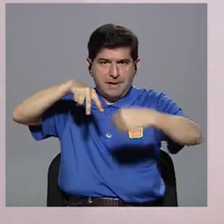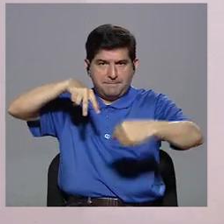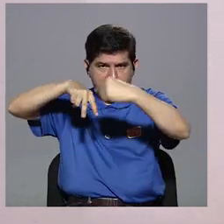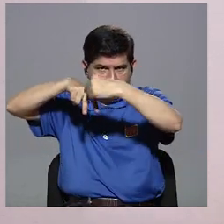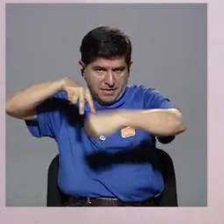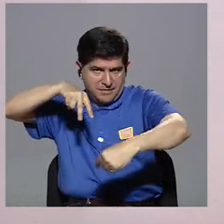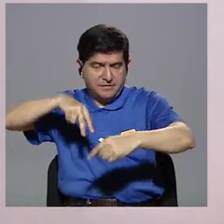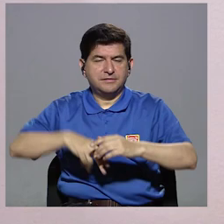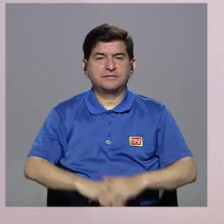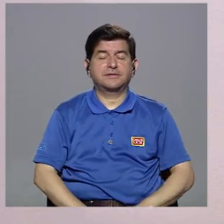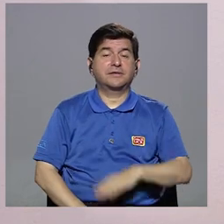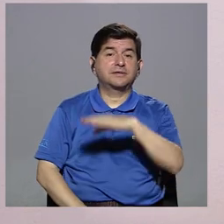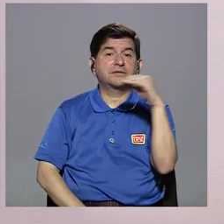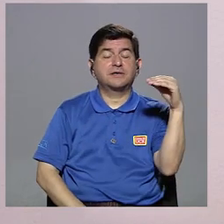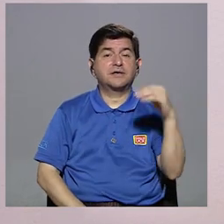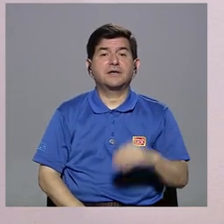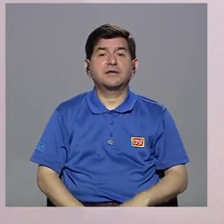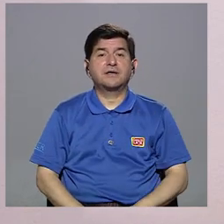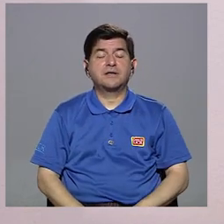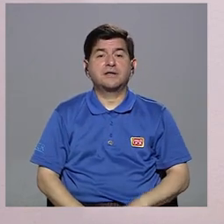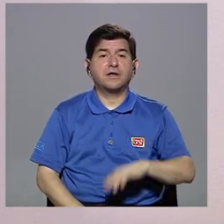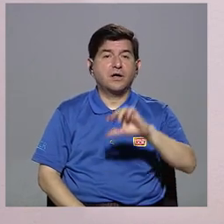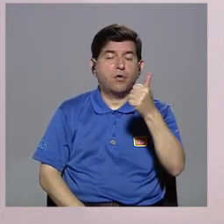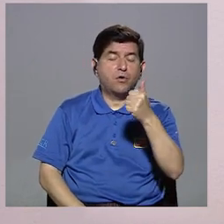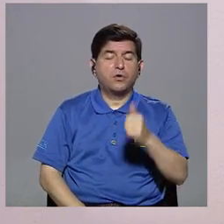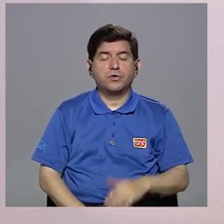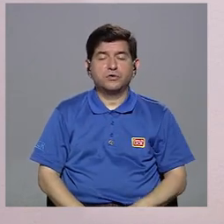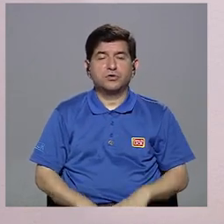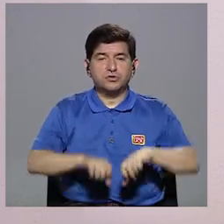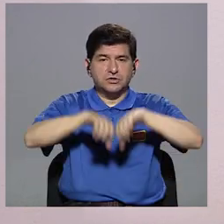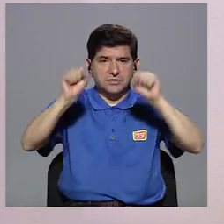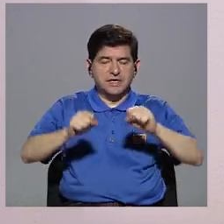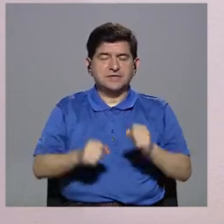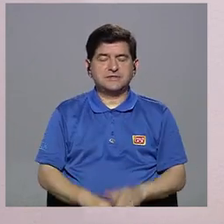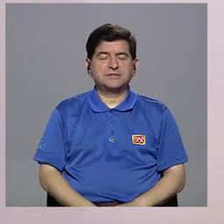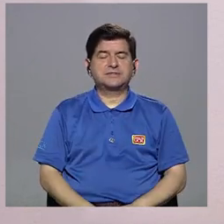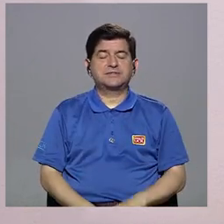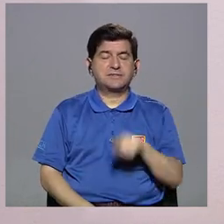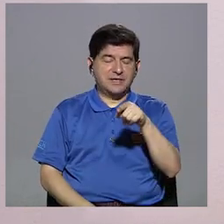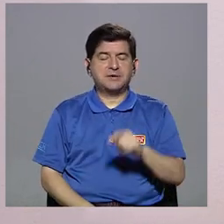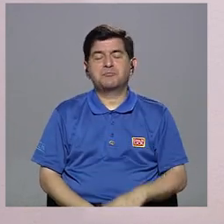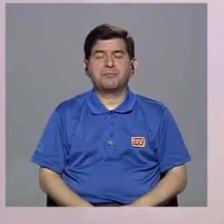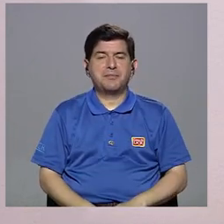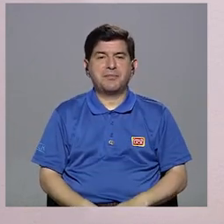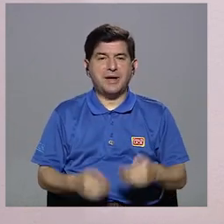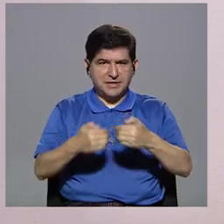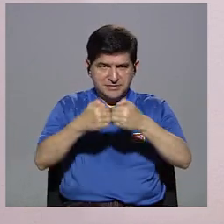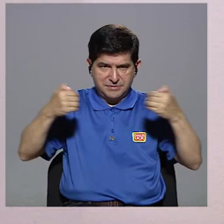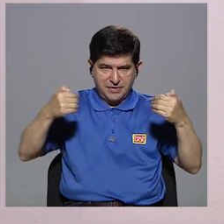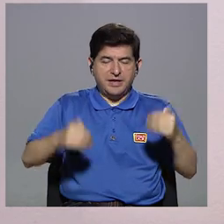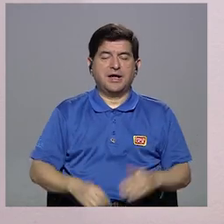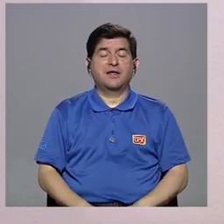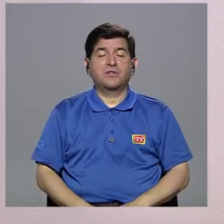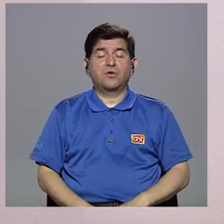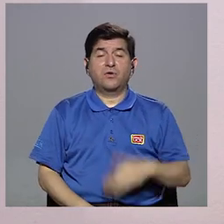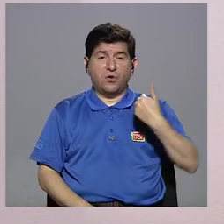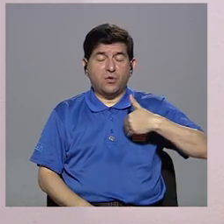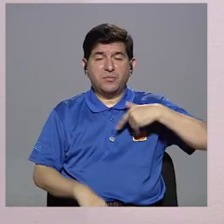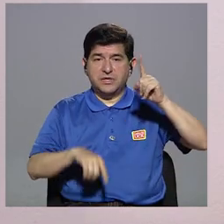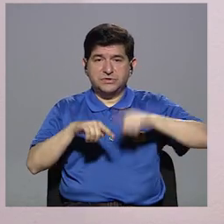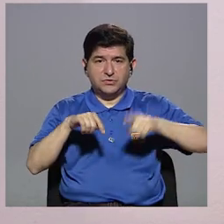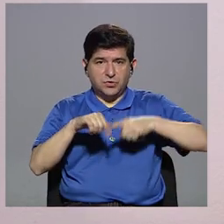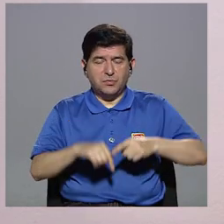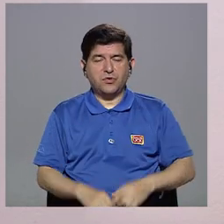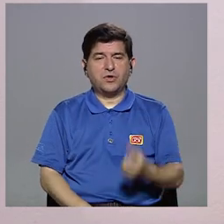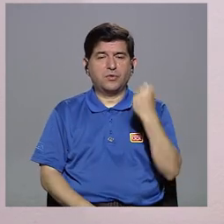piernas y la de los nervios autonómicos y en los hombres produce impotencia eran la diabetes es